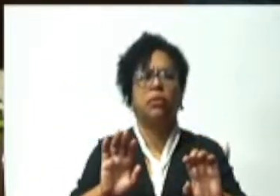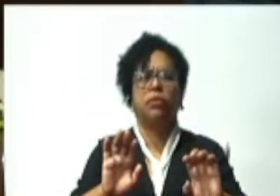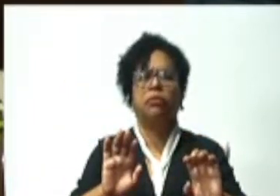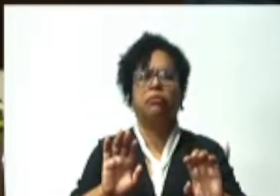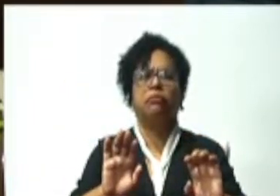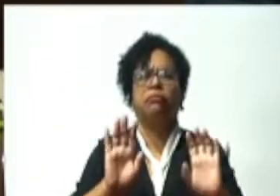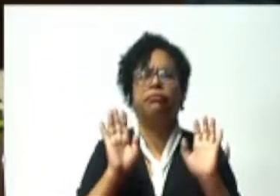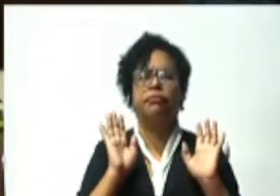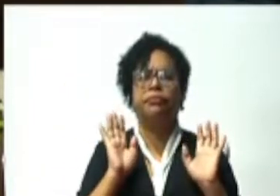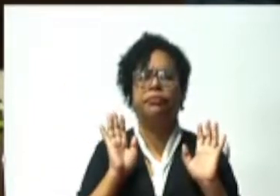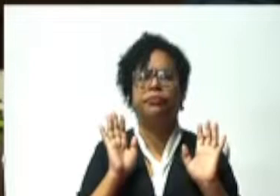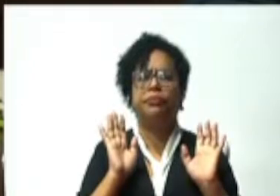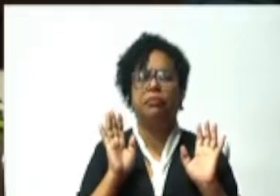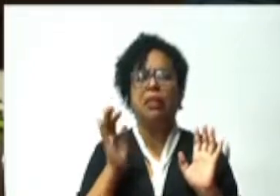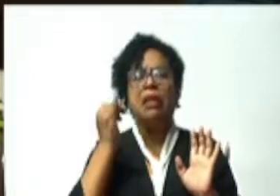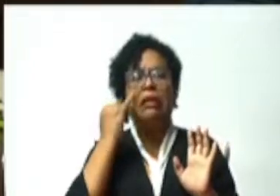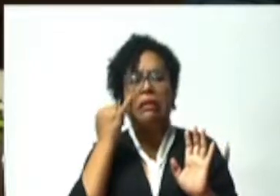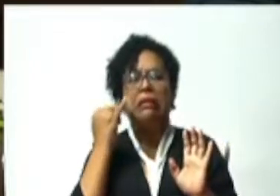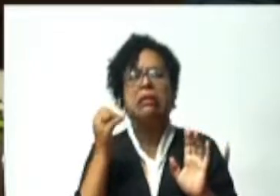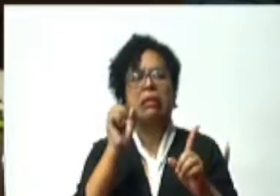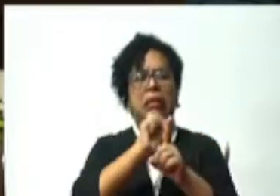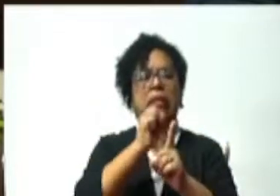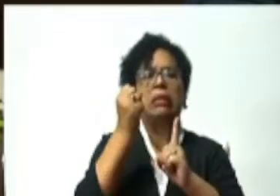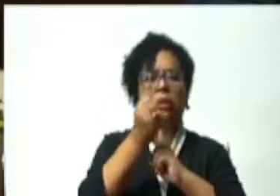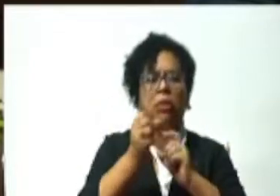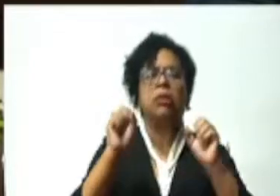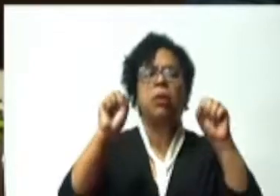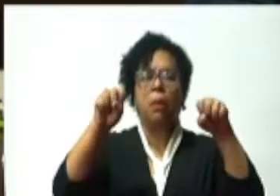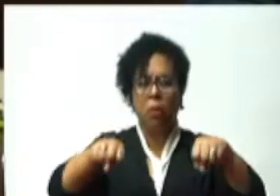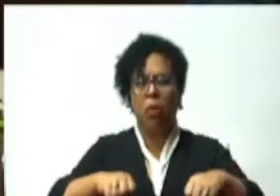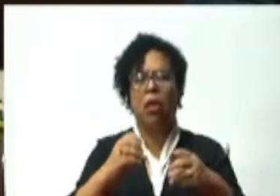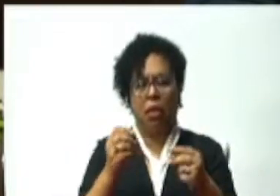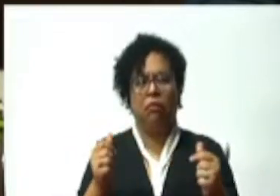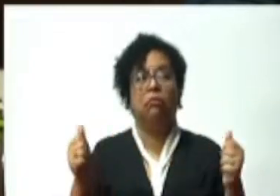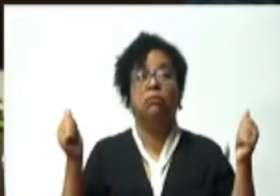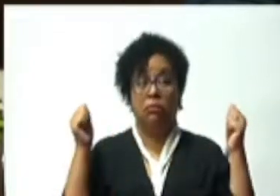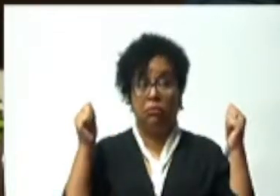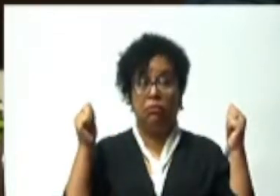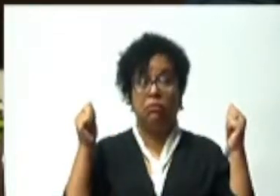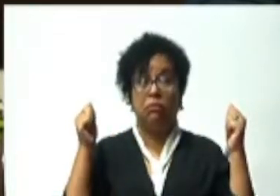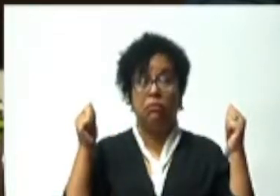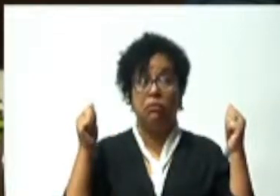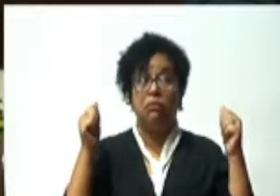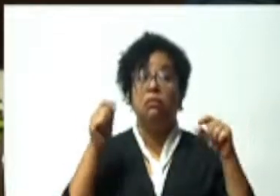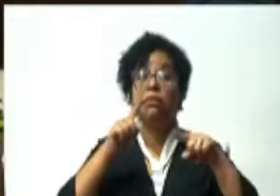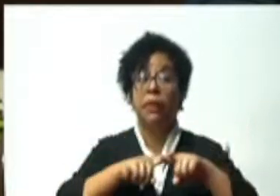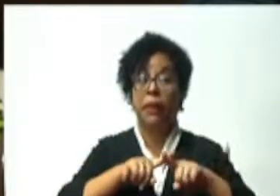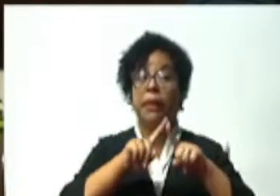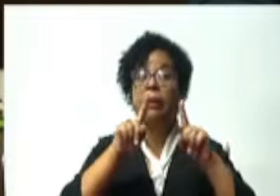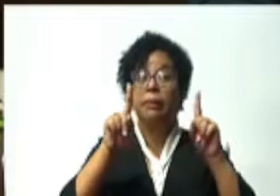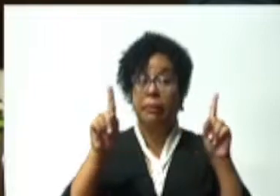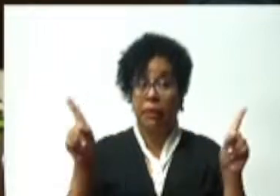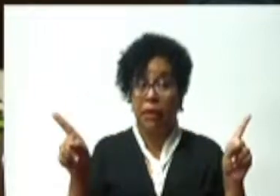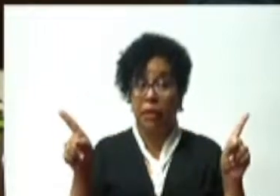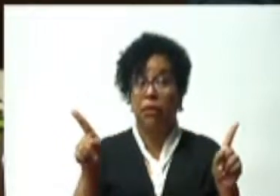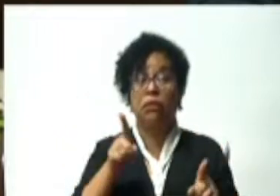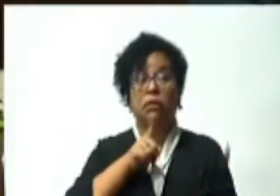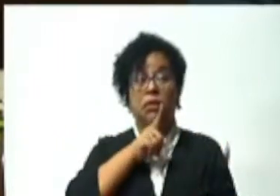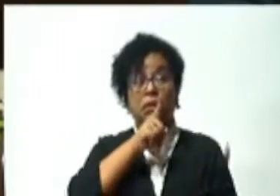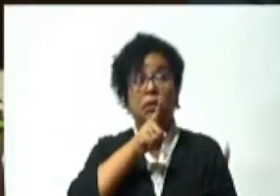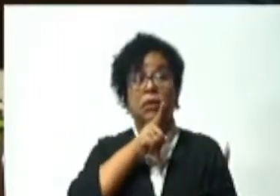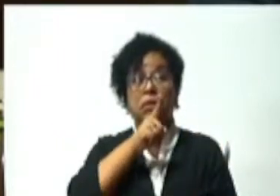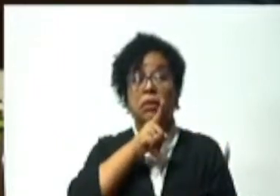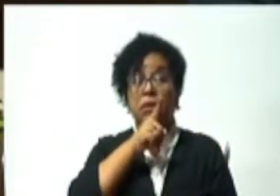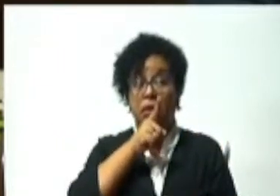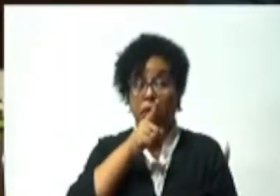la situación puede ser subsanada. Pero ciertamente que las noticias que tengo es